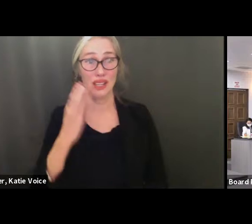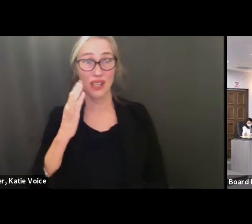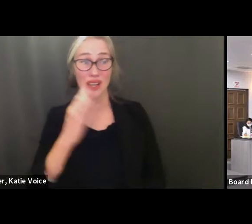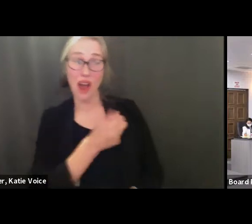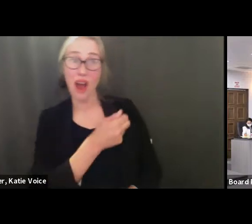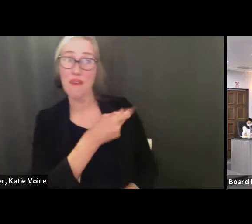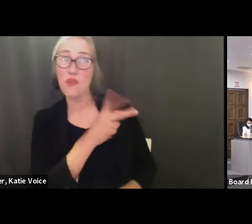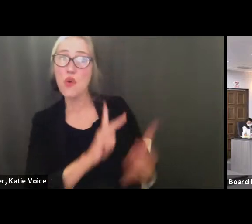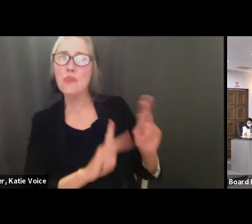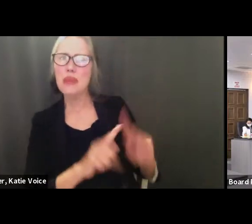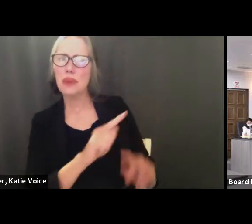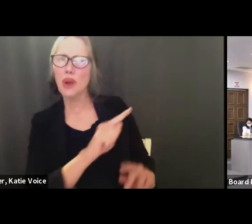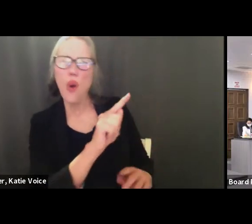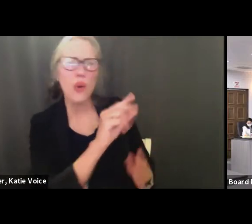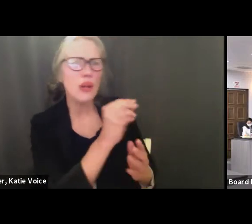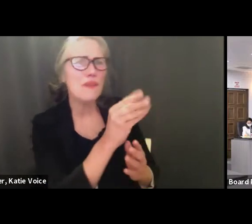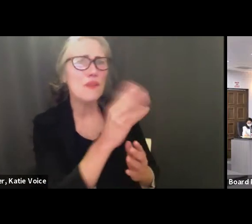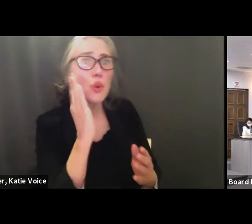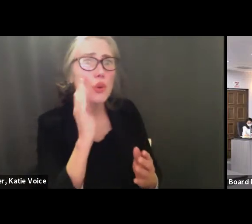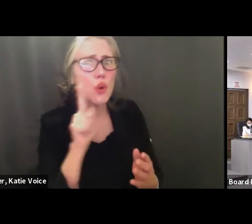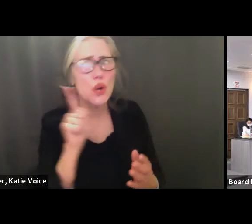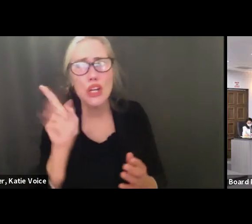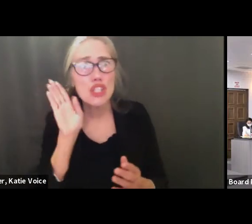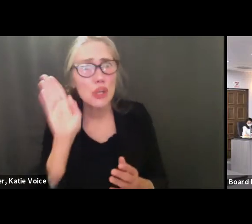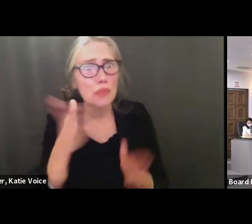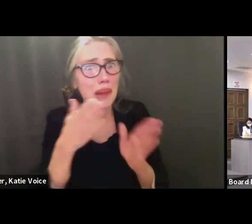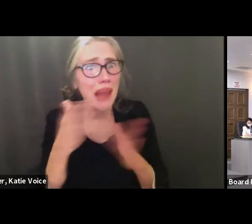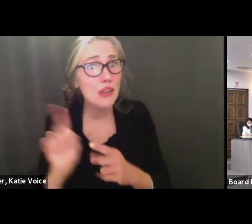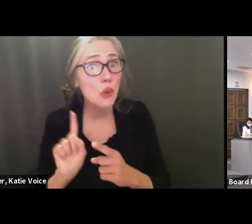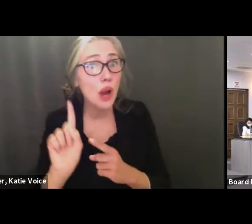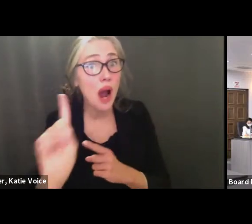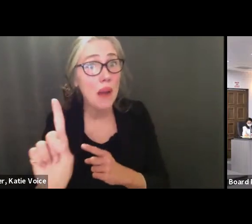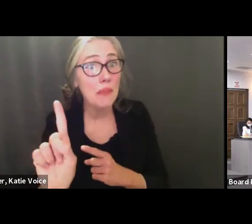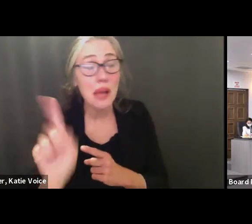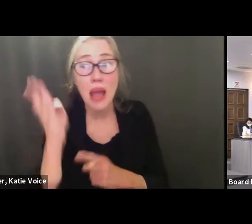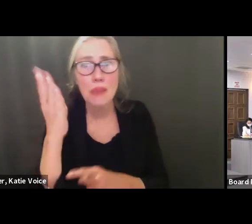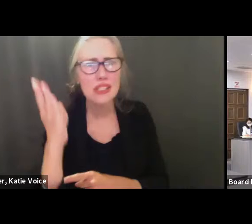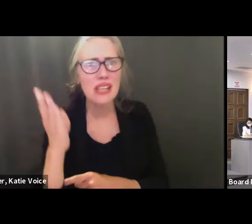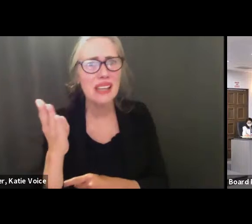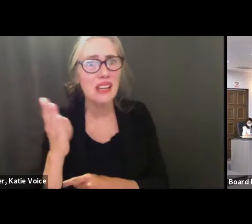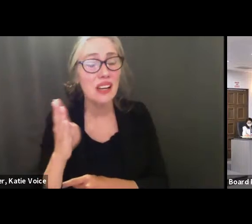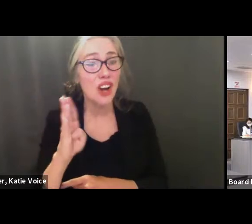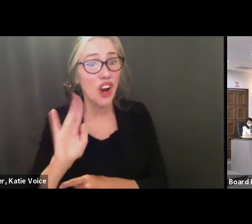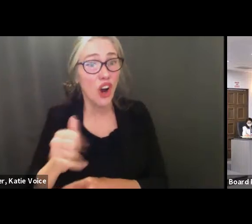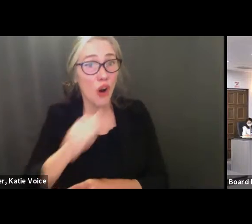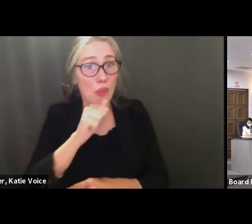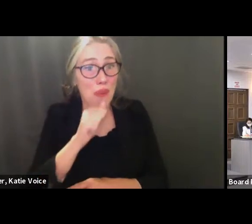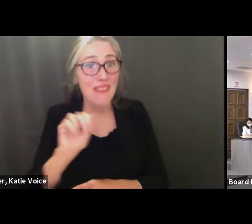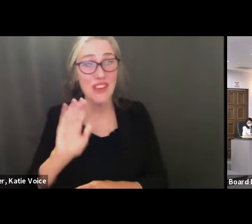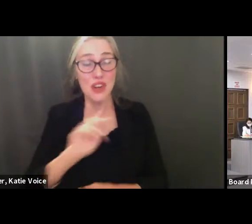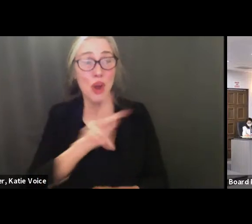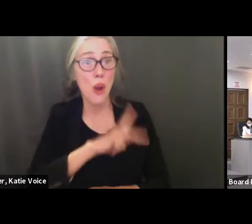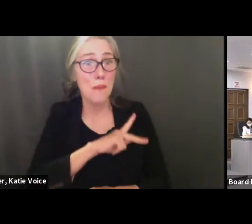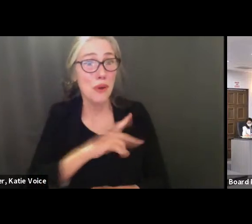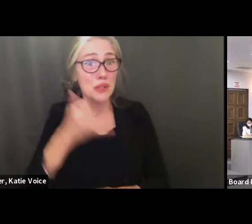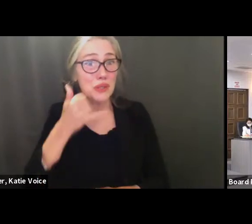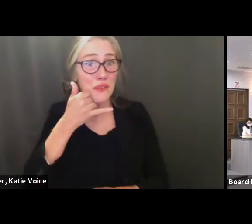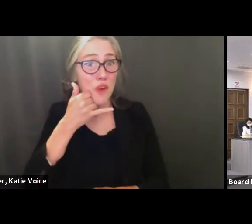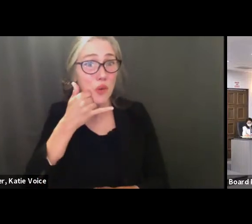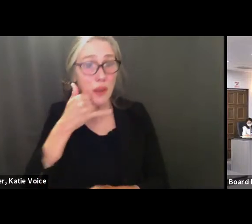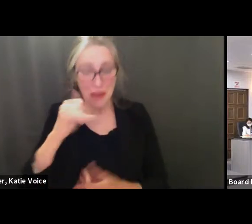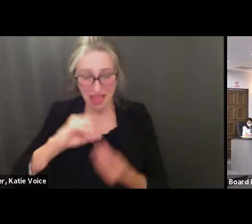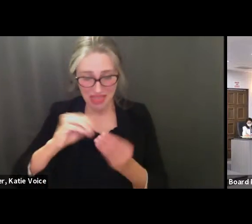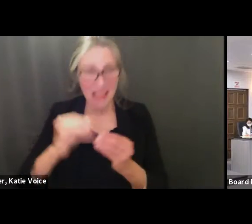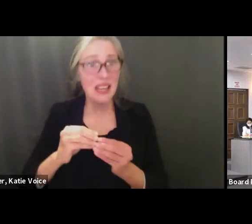el número de teléfono personal de Manuela haya sido compartido con diferentes personas para hacerle llamadas es preocupante.